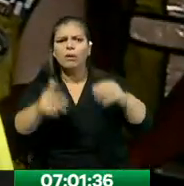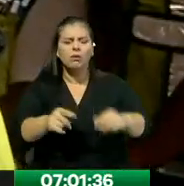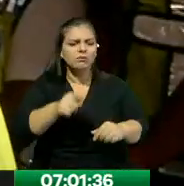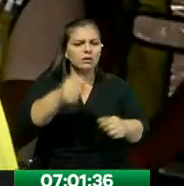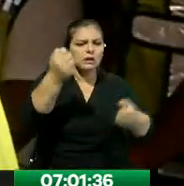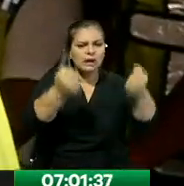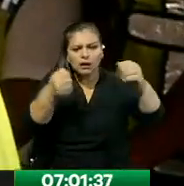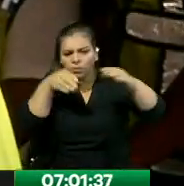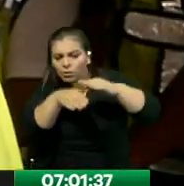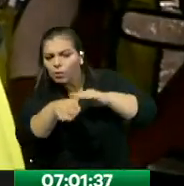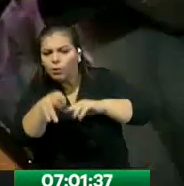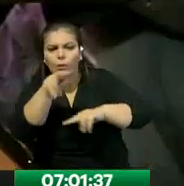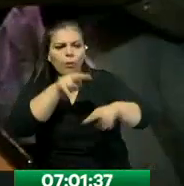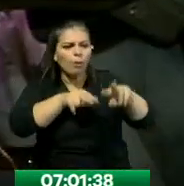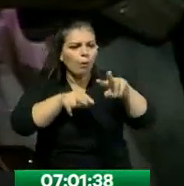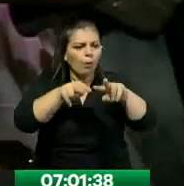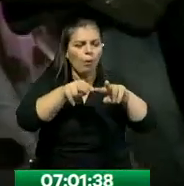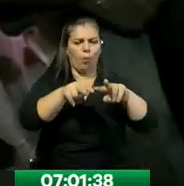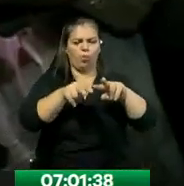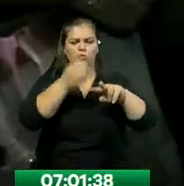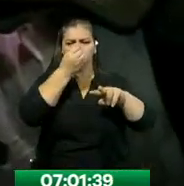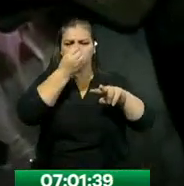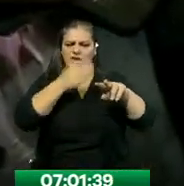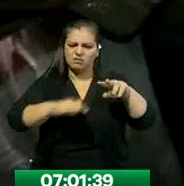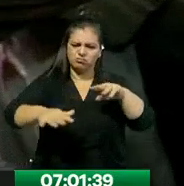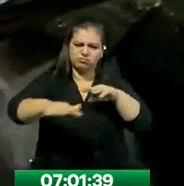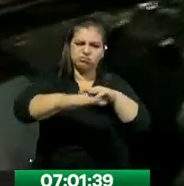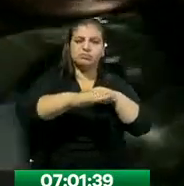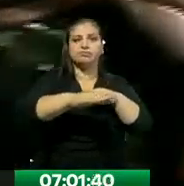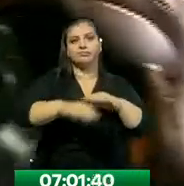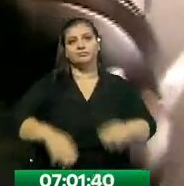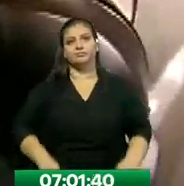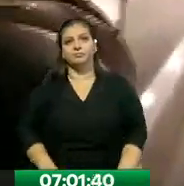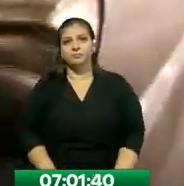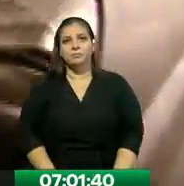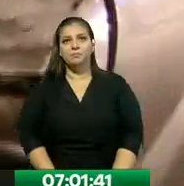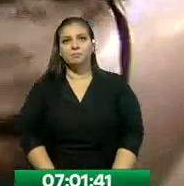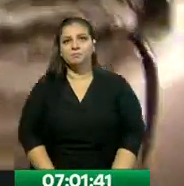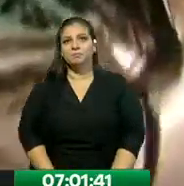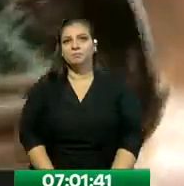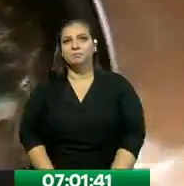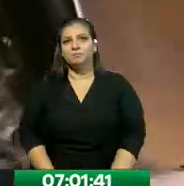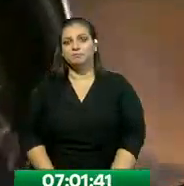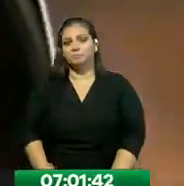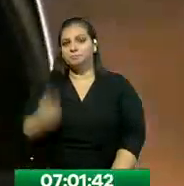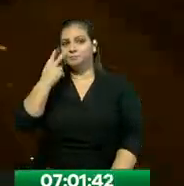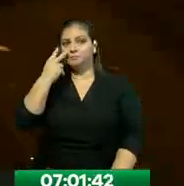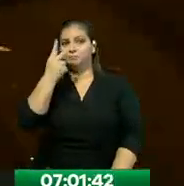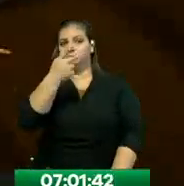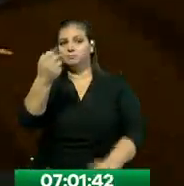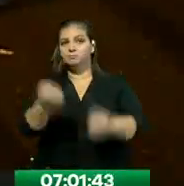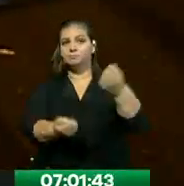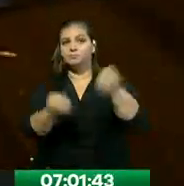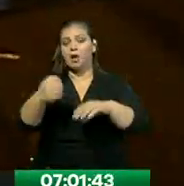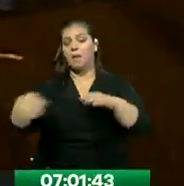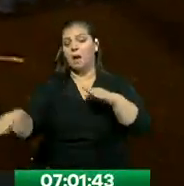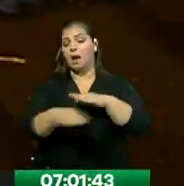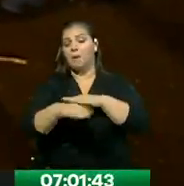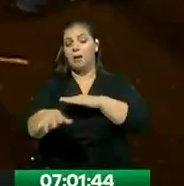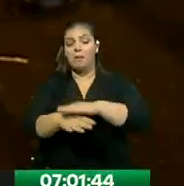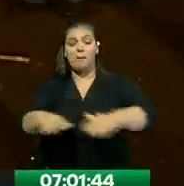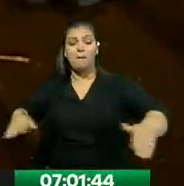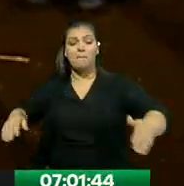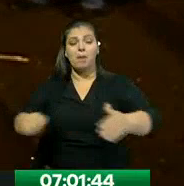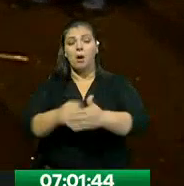tenemos mucha mente de un cuarto al momento al parecer el conductor abandonó el lugar del accidente el vehículo va a ser trasladado